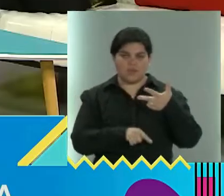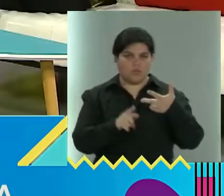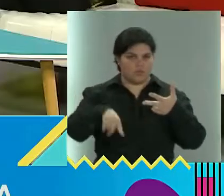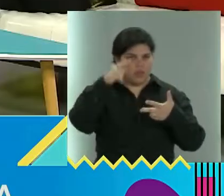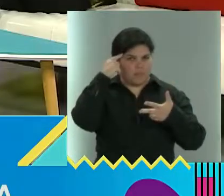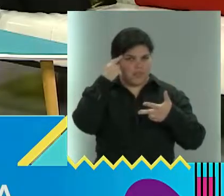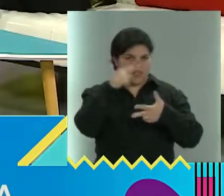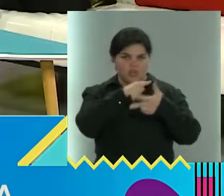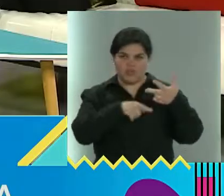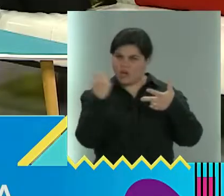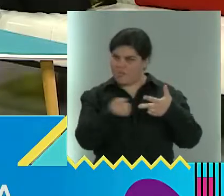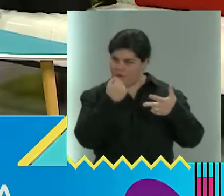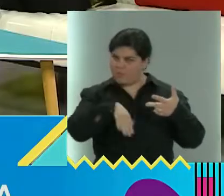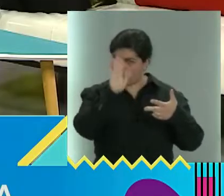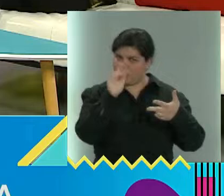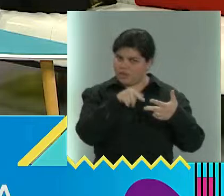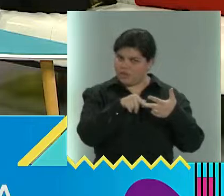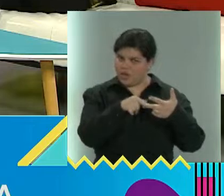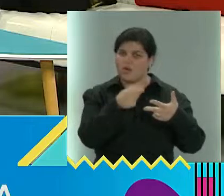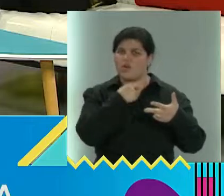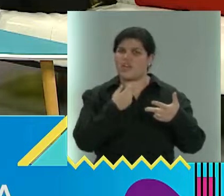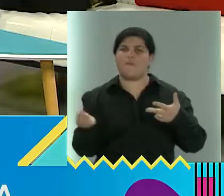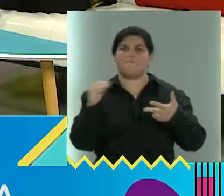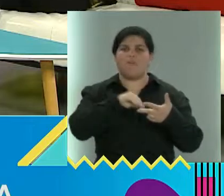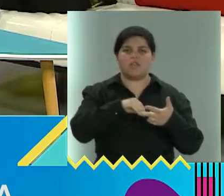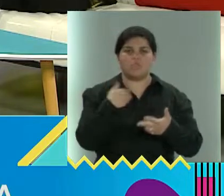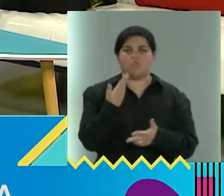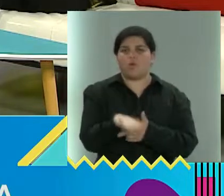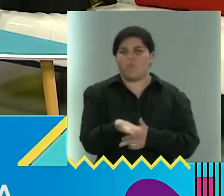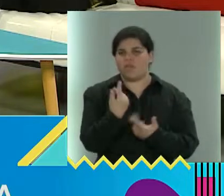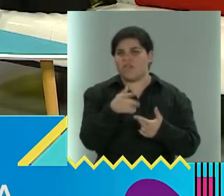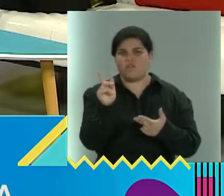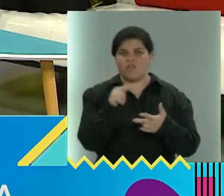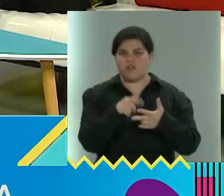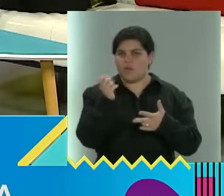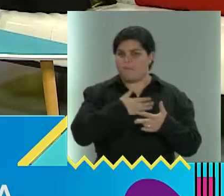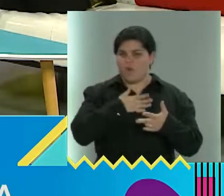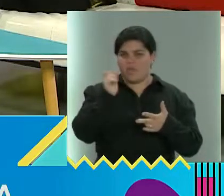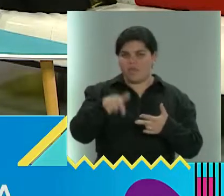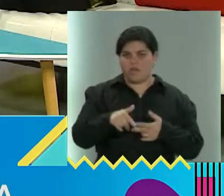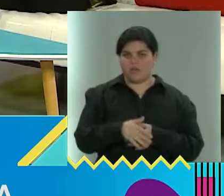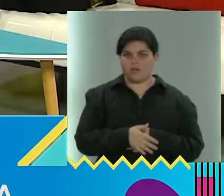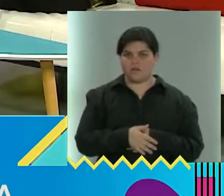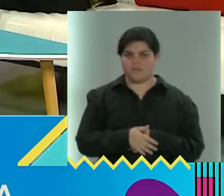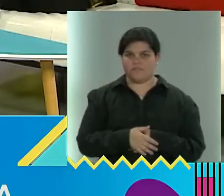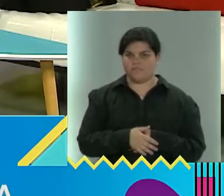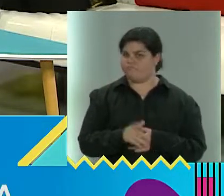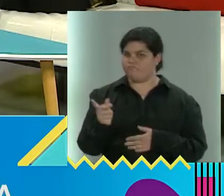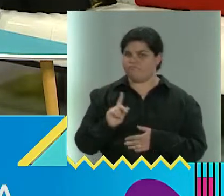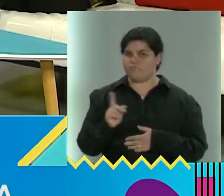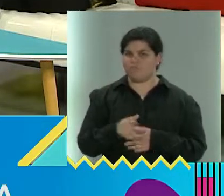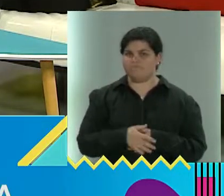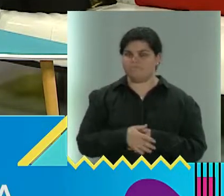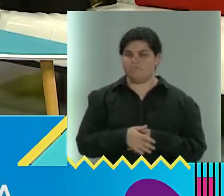tópicos a tratar en el día de hoy? Sí. ¿O sumarían alguna otra propuesta ya específica de nuestra región? No, yo creo que ese es uno de los